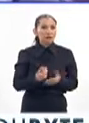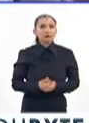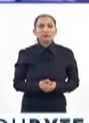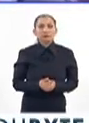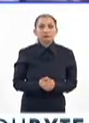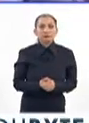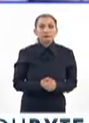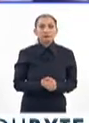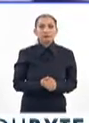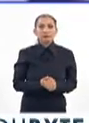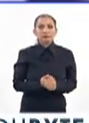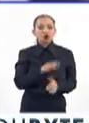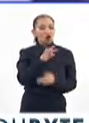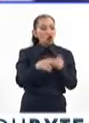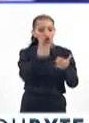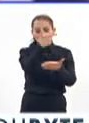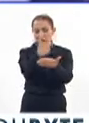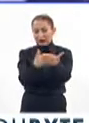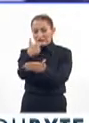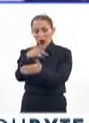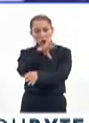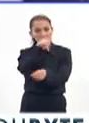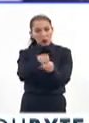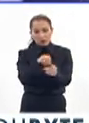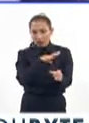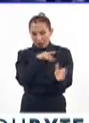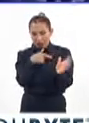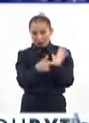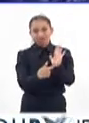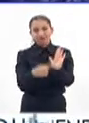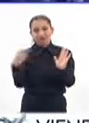discapacidad. Todo